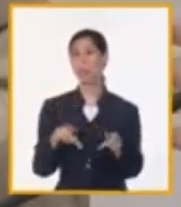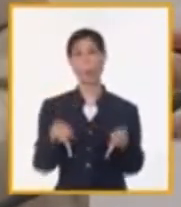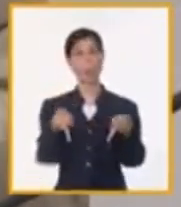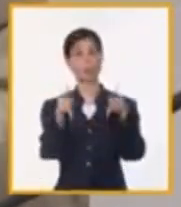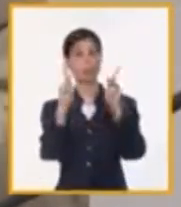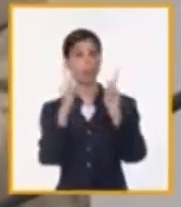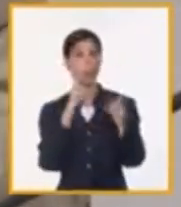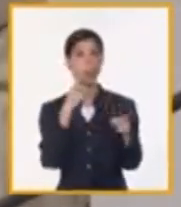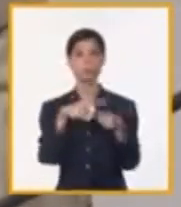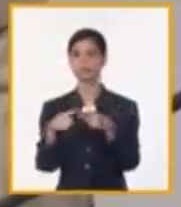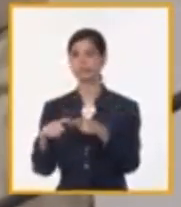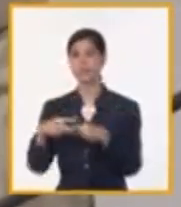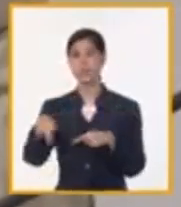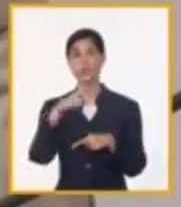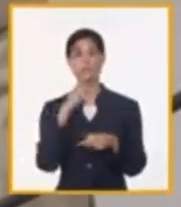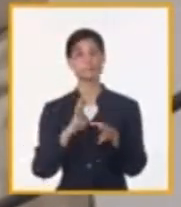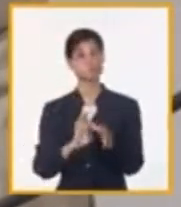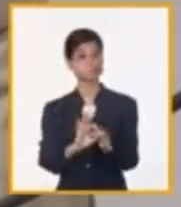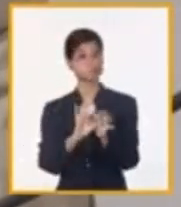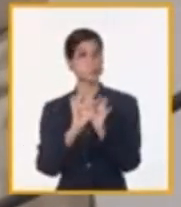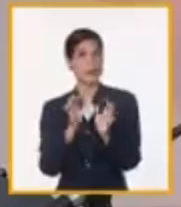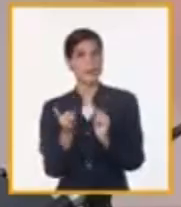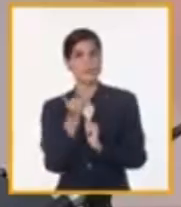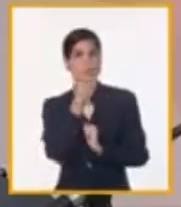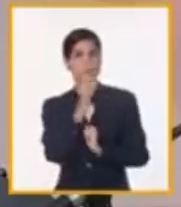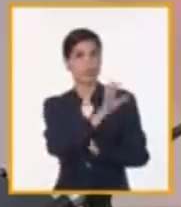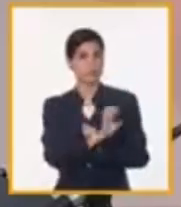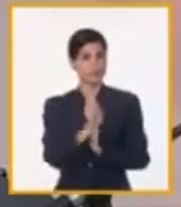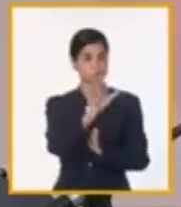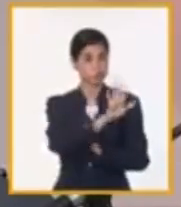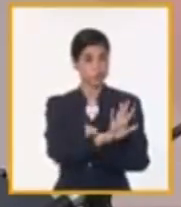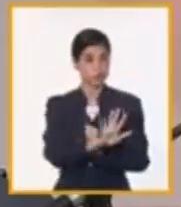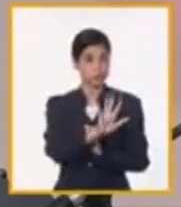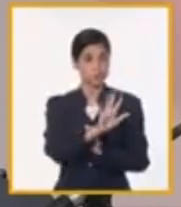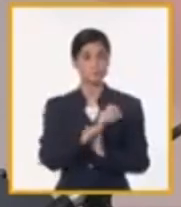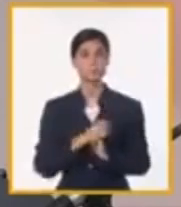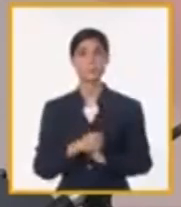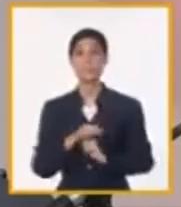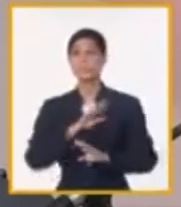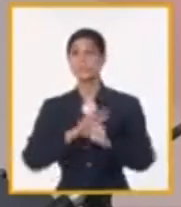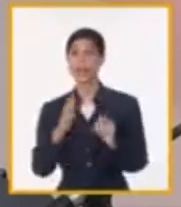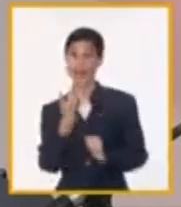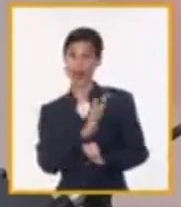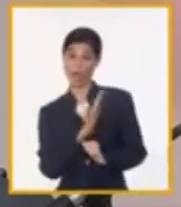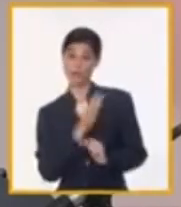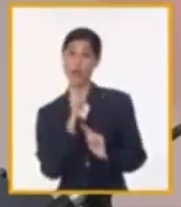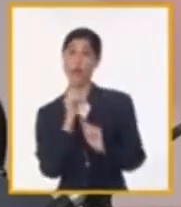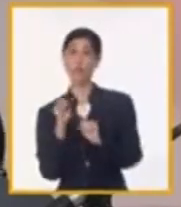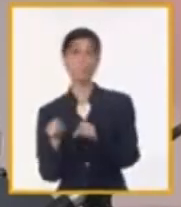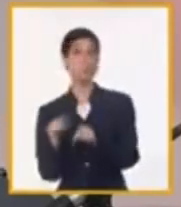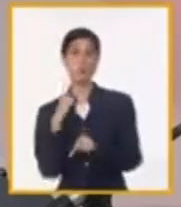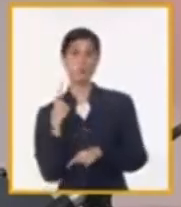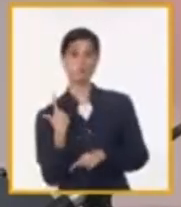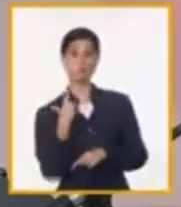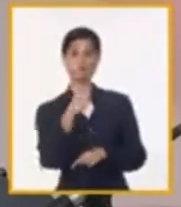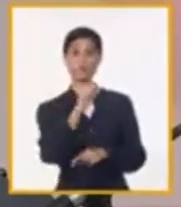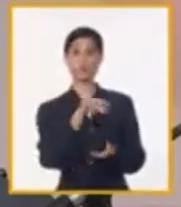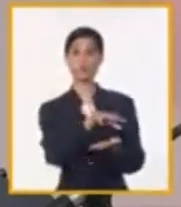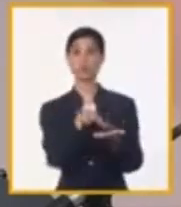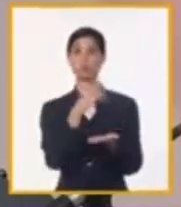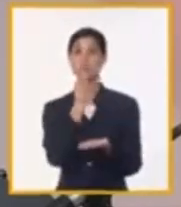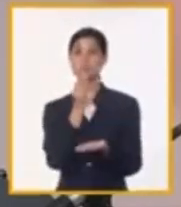los periodistas sobre todo de los grandes medios que son los que sirven de referencia no están en gas en la franja de gas están en Israel de reportando